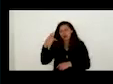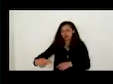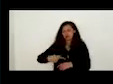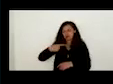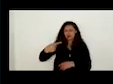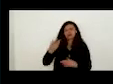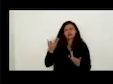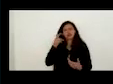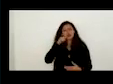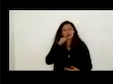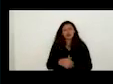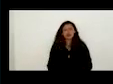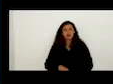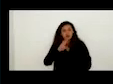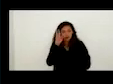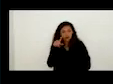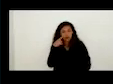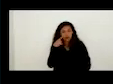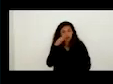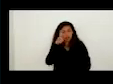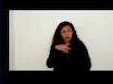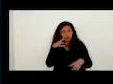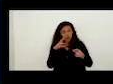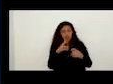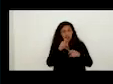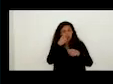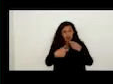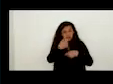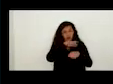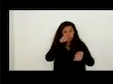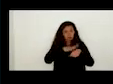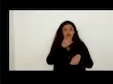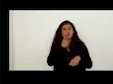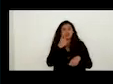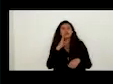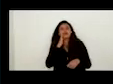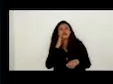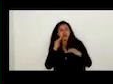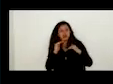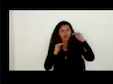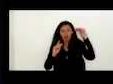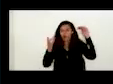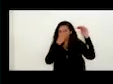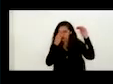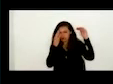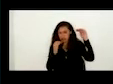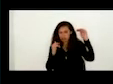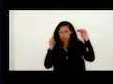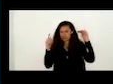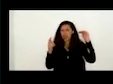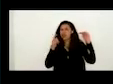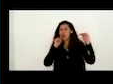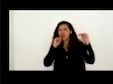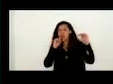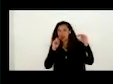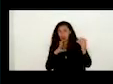¿es cierto que el plátano tiene más azúcar que una manzana o que una fresa o que una guayaba